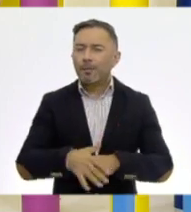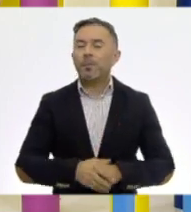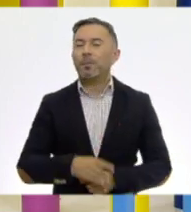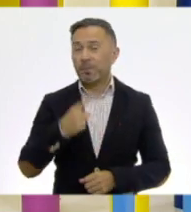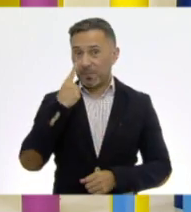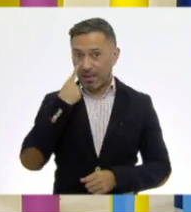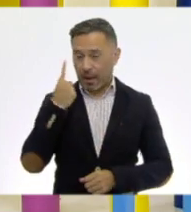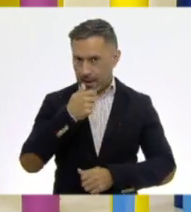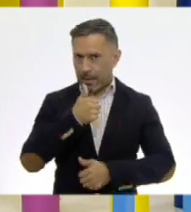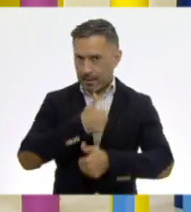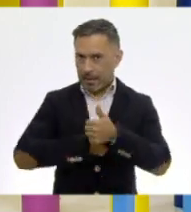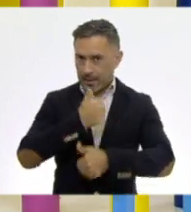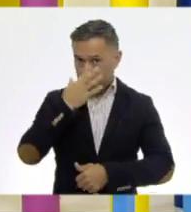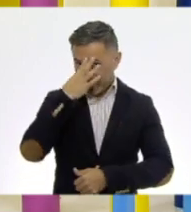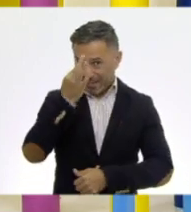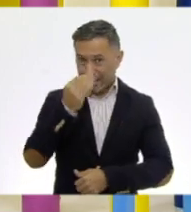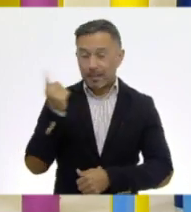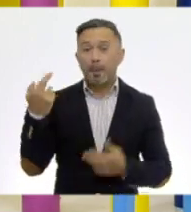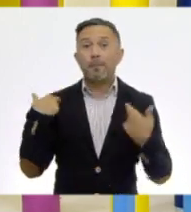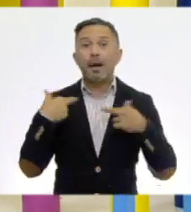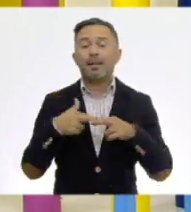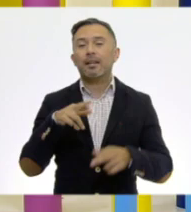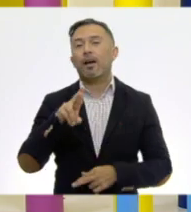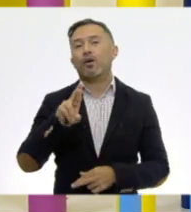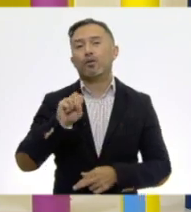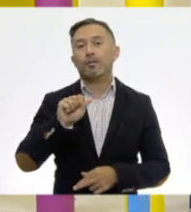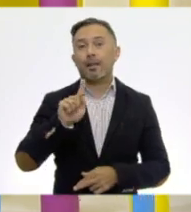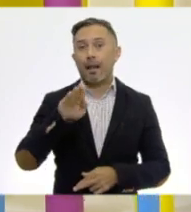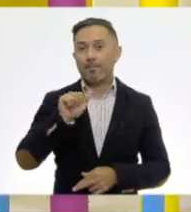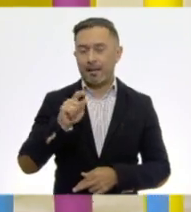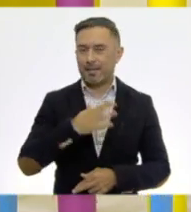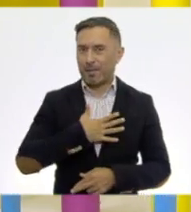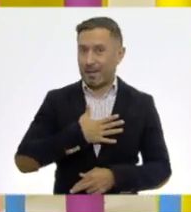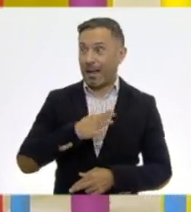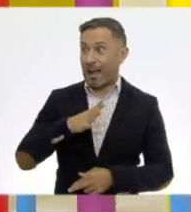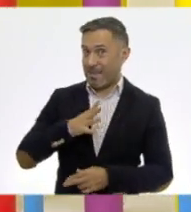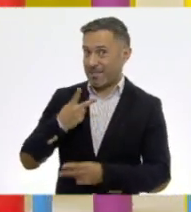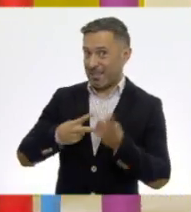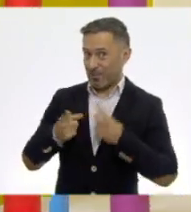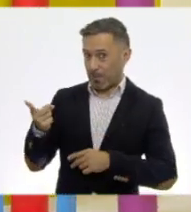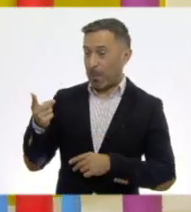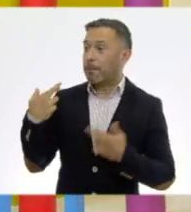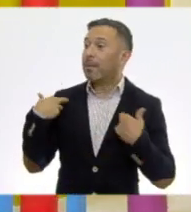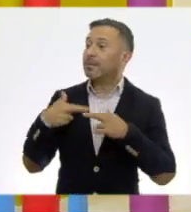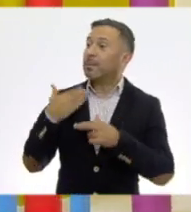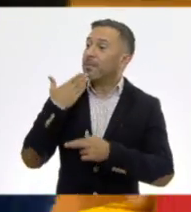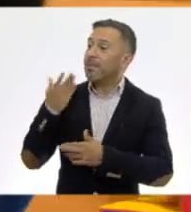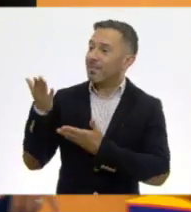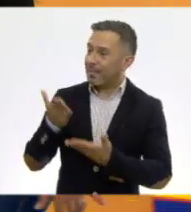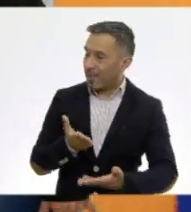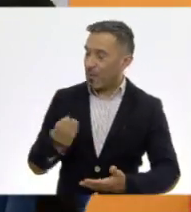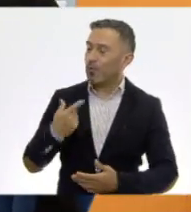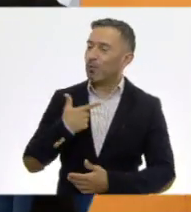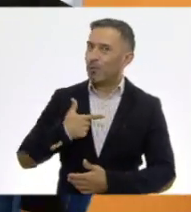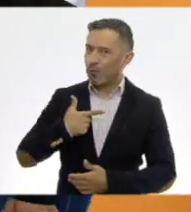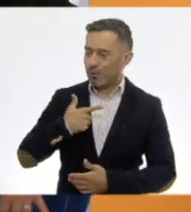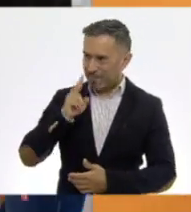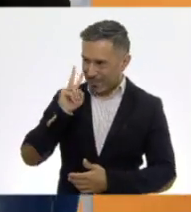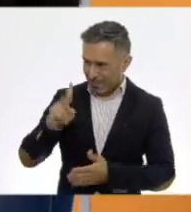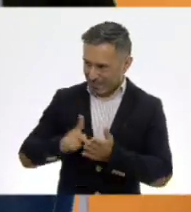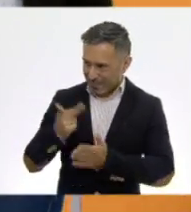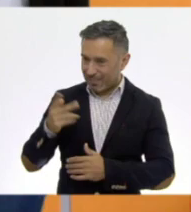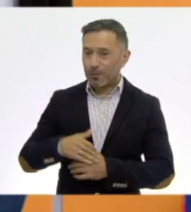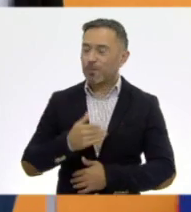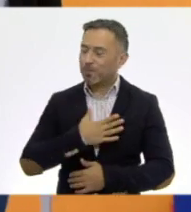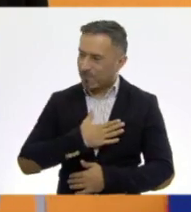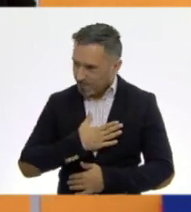vamos a llamarle a la maestra Rosalba, que ya está aquí con nosotros. Así que, maestra, bienvenida, qué gusto saludarte. Hola, Oscar. De nuevo. Te saludo con el corazón.